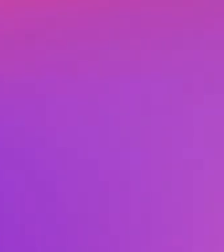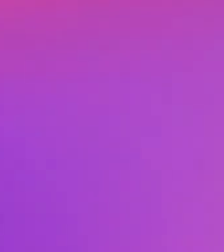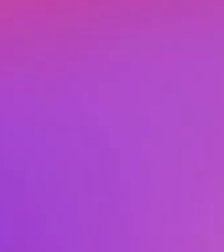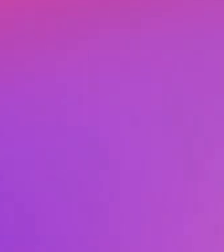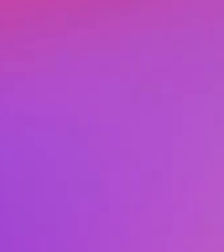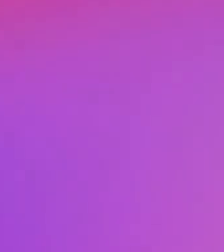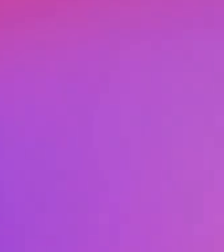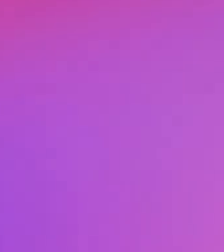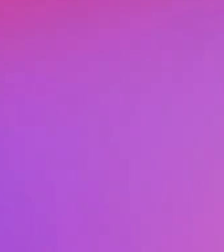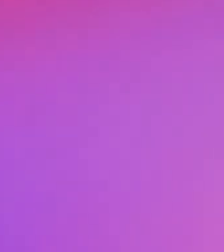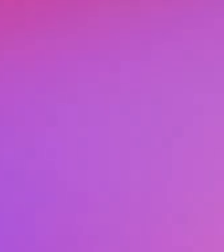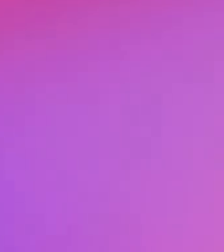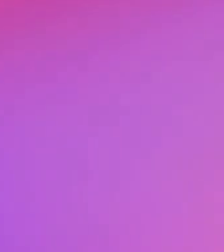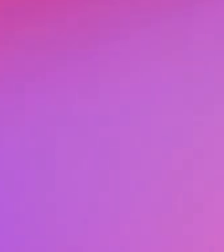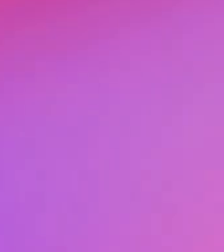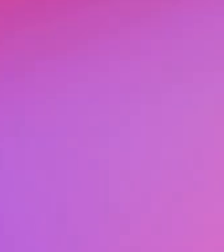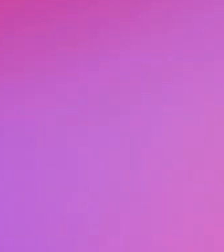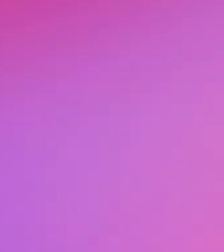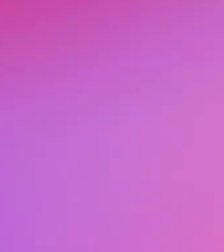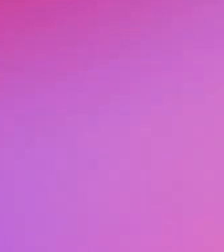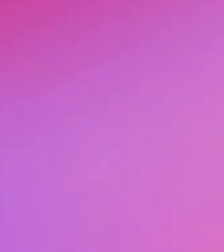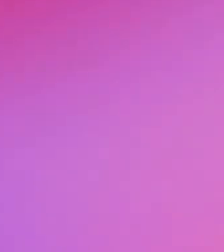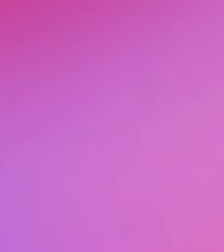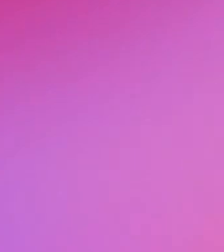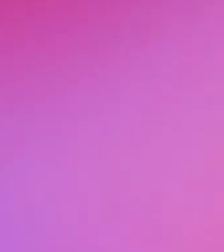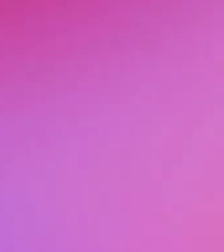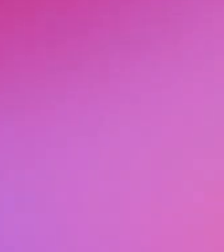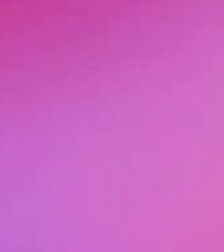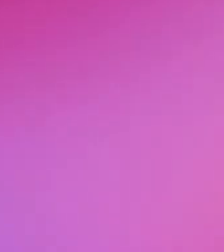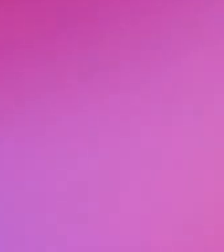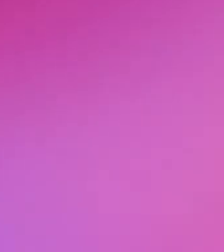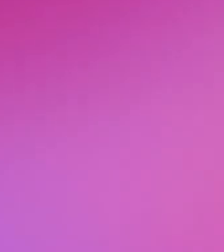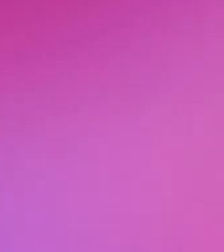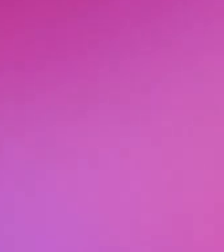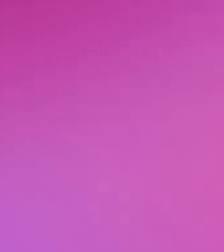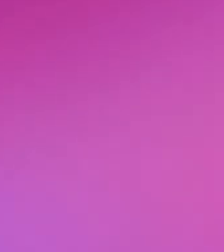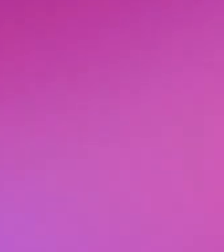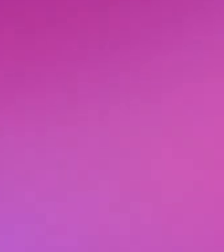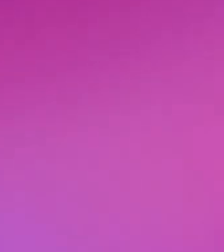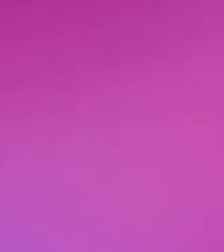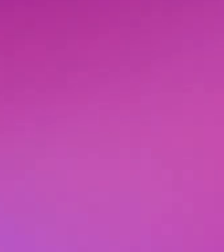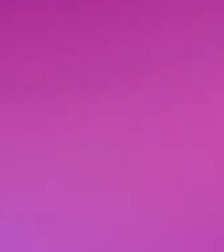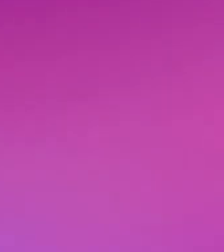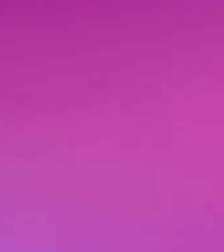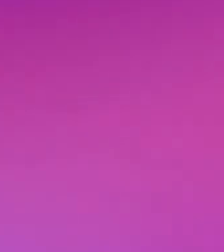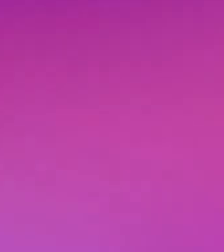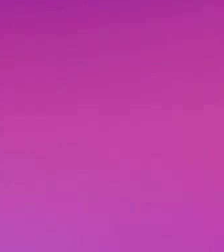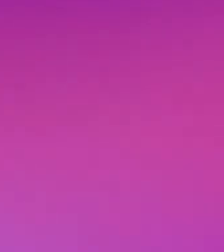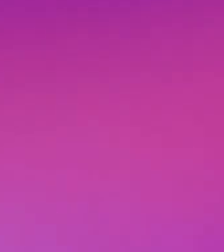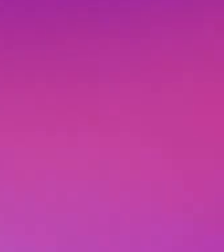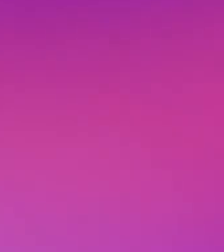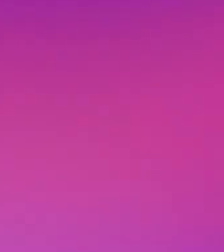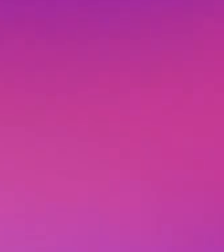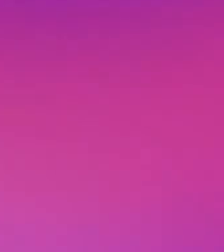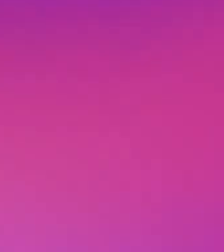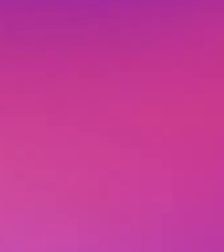Si requieres consultar los libros de texto en versión digital, recuerda que los puedes encontrar en la página